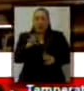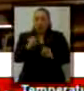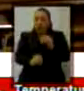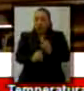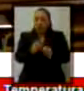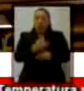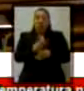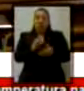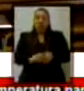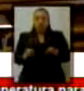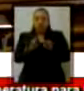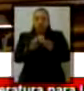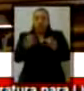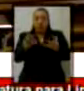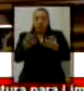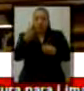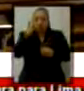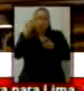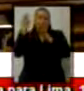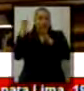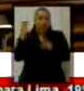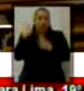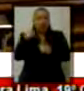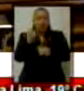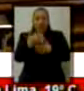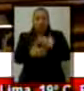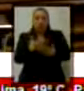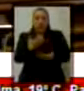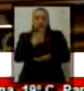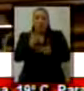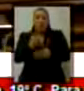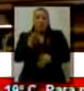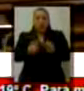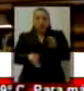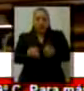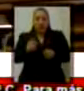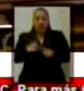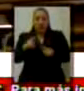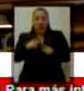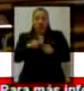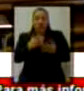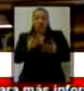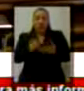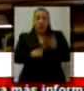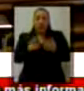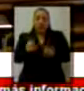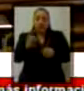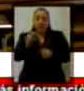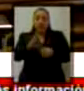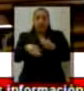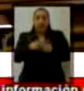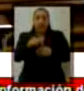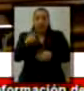manera como lo quisiera por la carga procesal, por las diversas especialidades que existen. No todos los